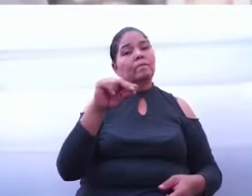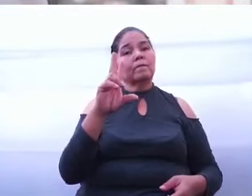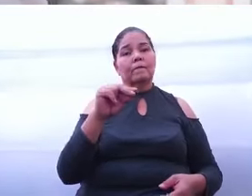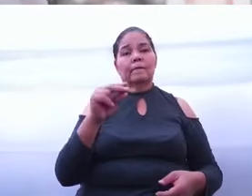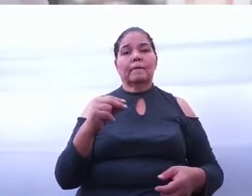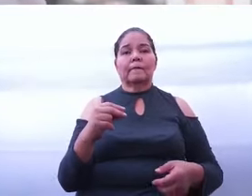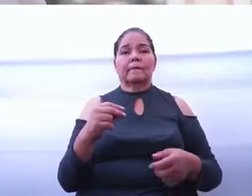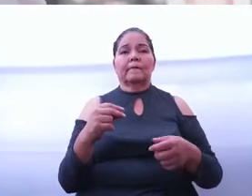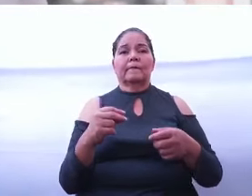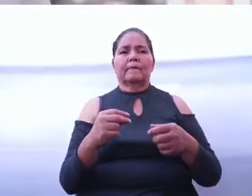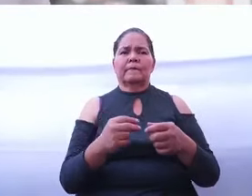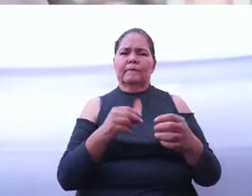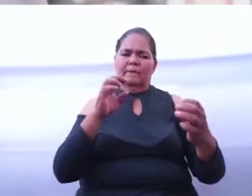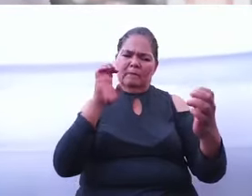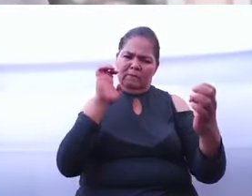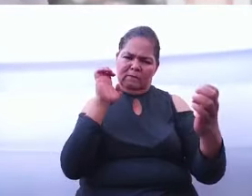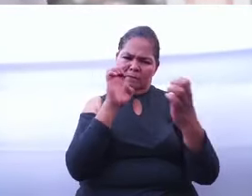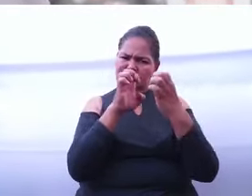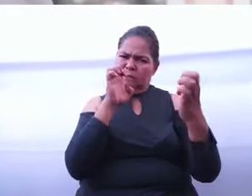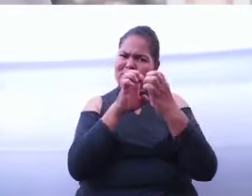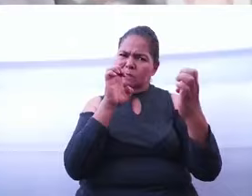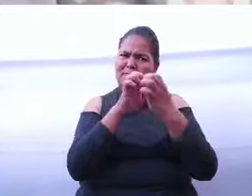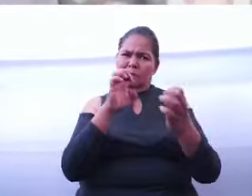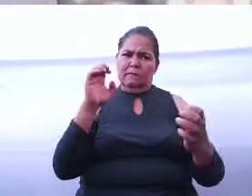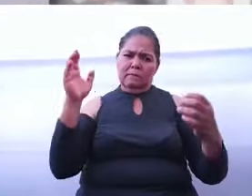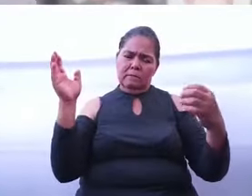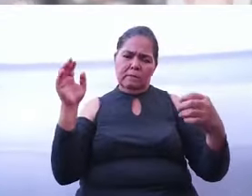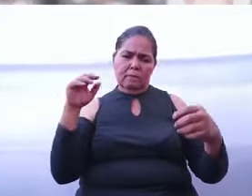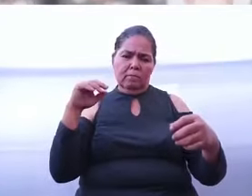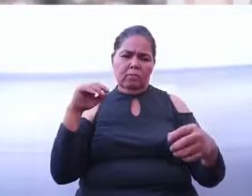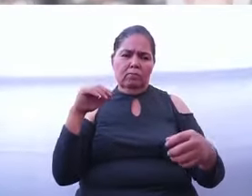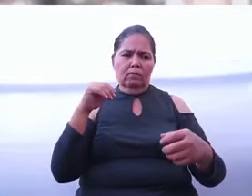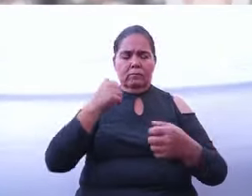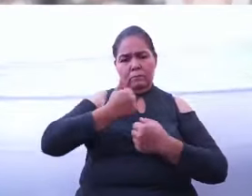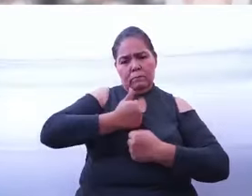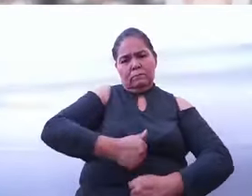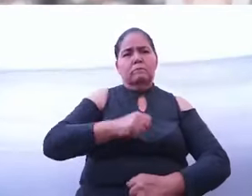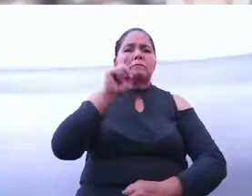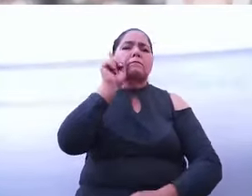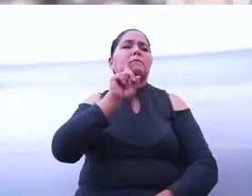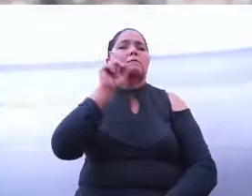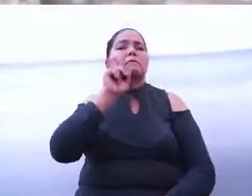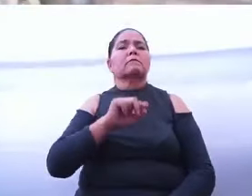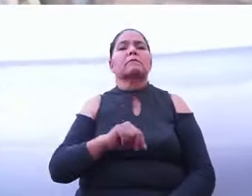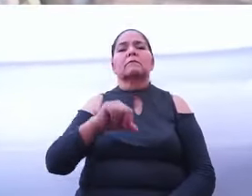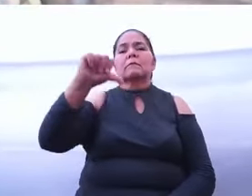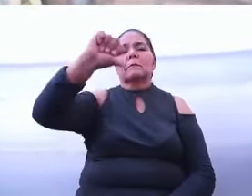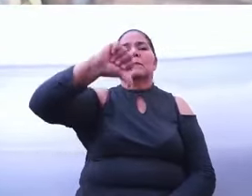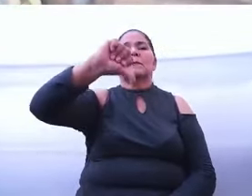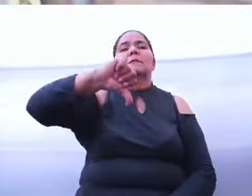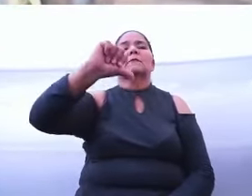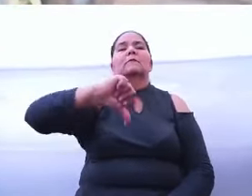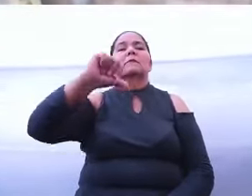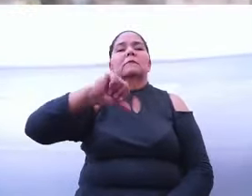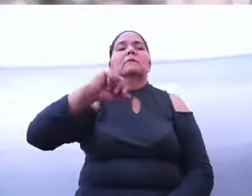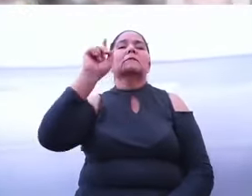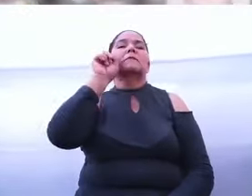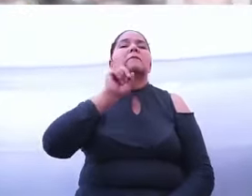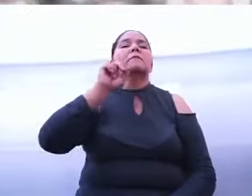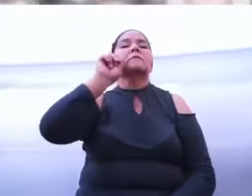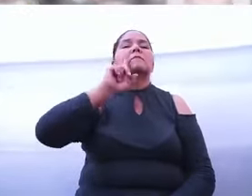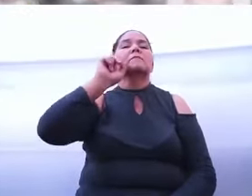violencia contra las mujeres. A ellas hoy desde Celaya les digo que cuentan con su gobernadora, que